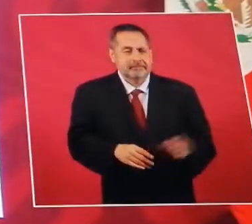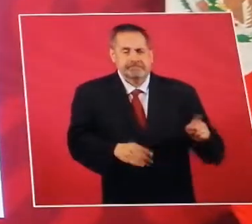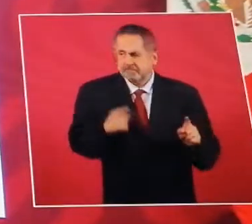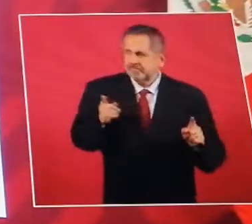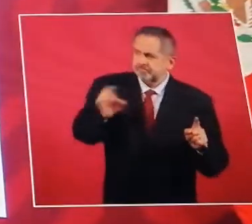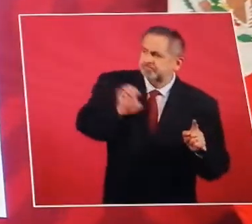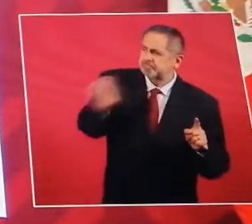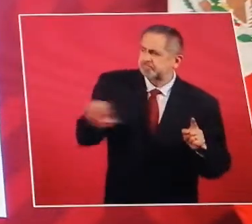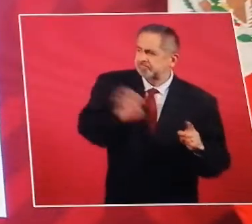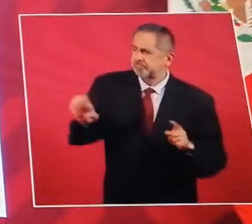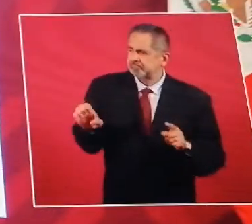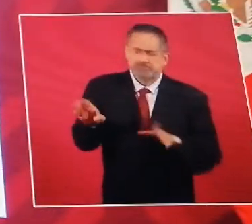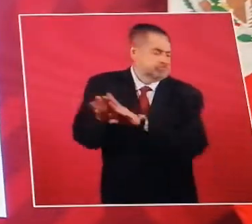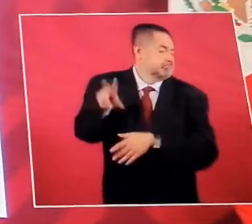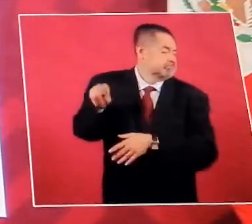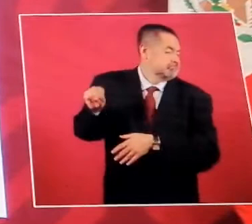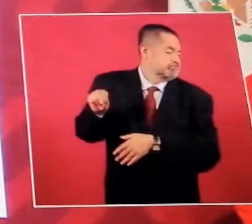odios.